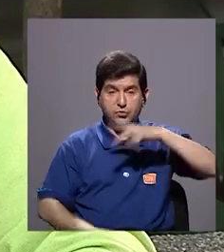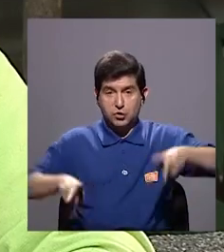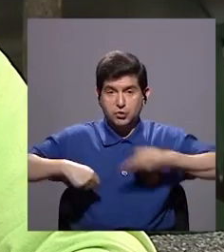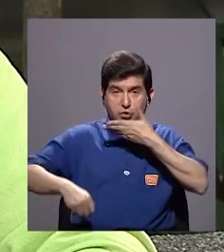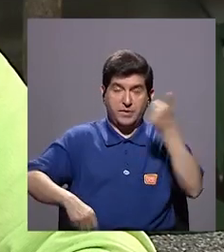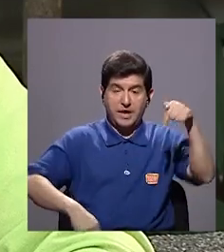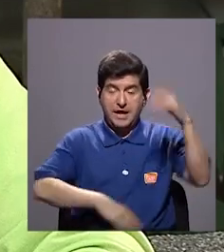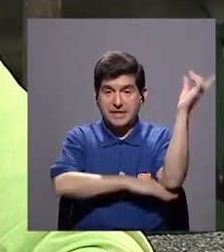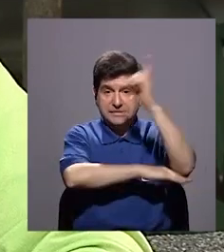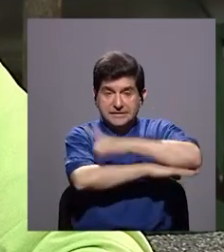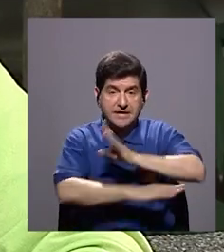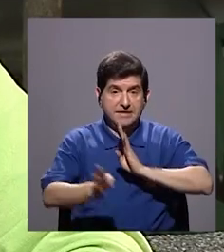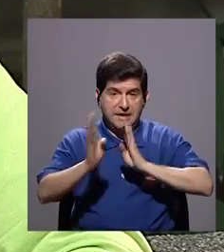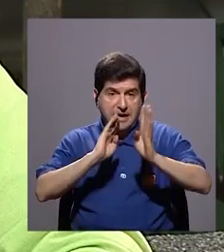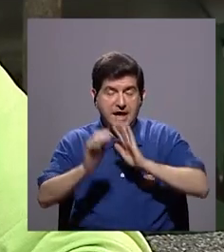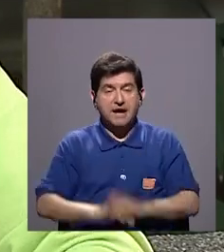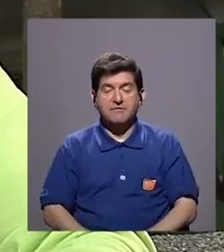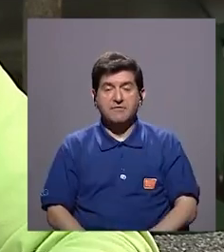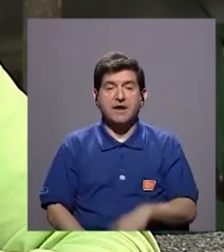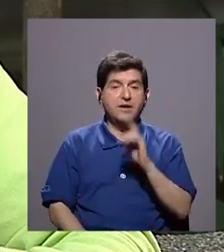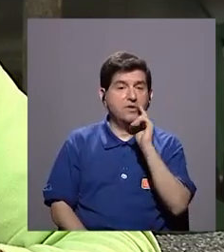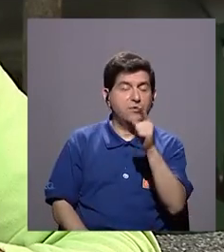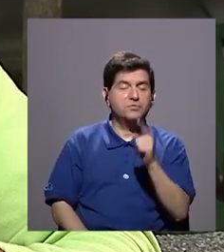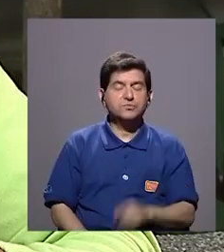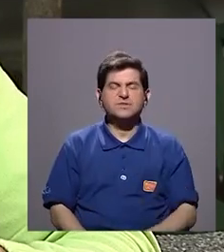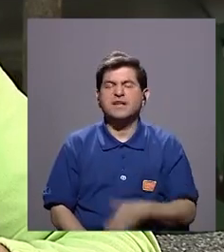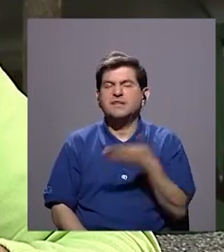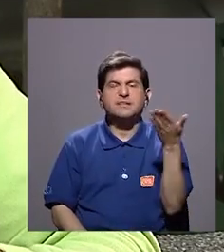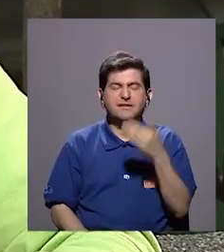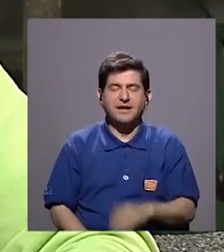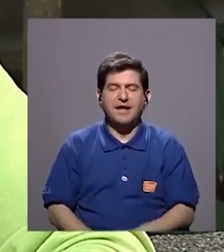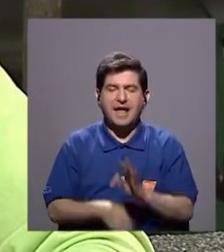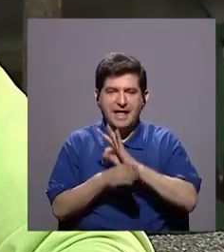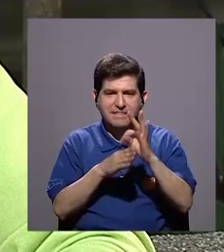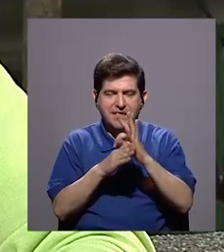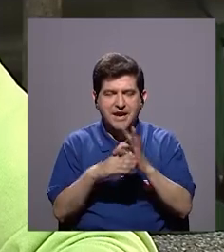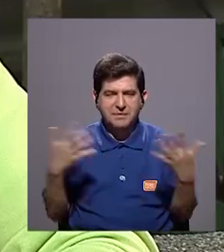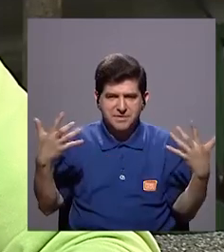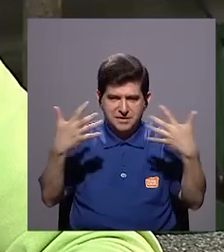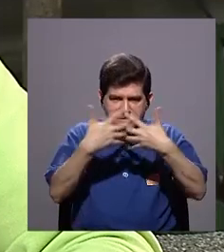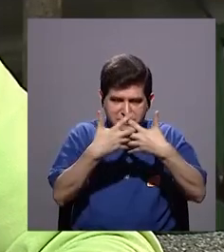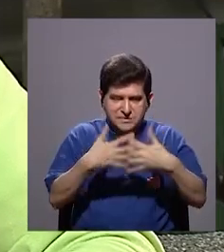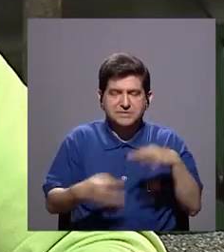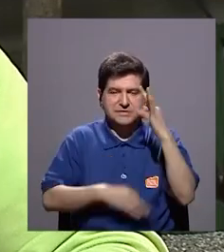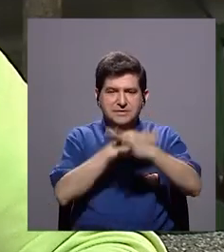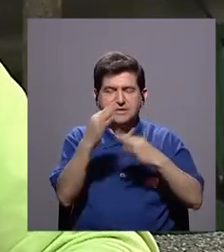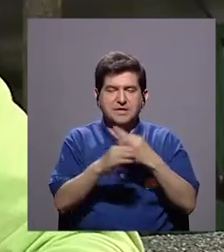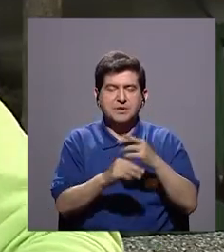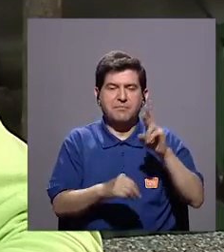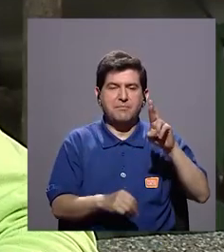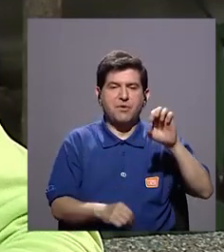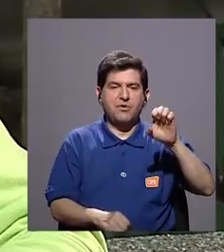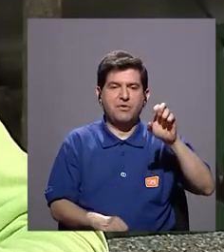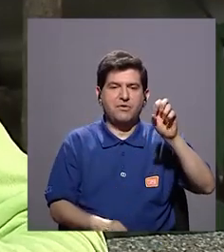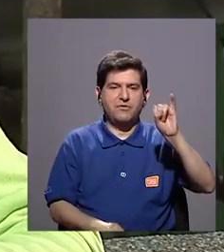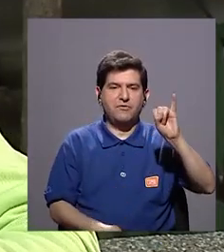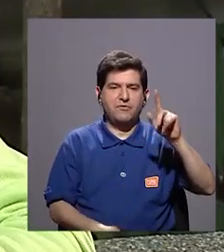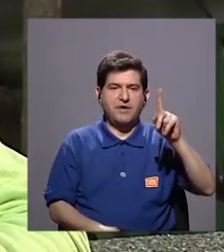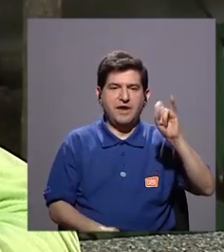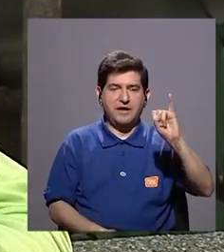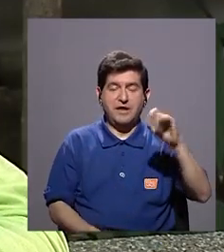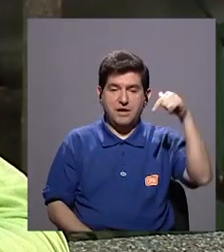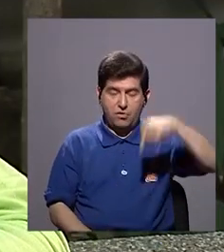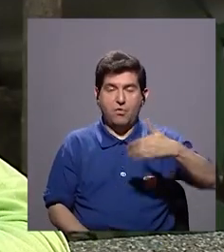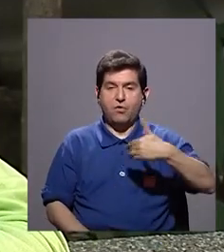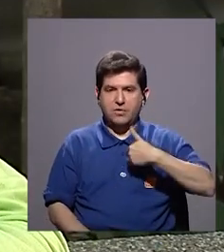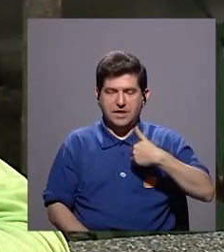Somos Vivir Mejor y el día de hoy estamos conversando con ustedes acerca de terapias complementarias como el Reiki, para lo cual pues